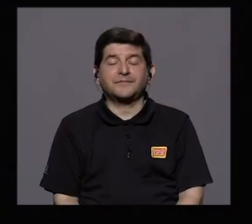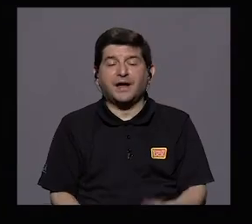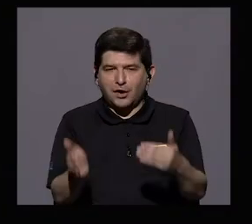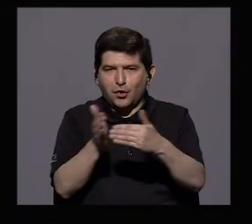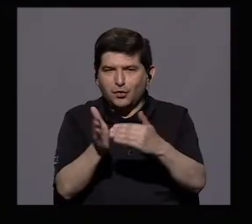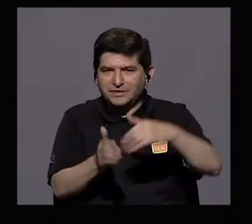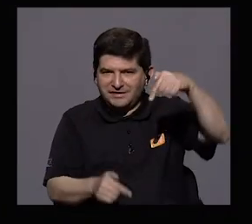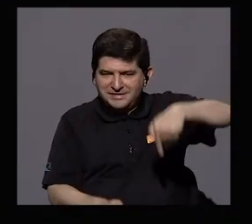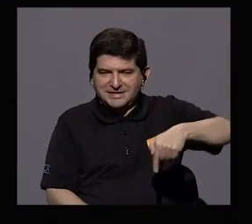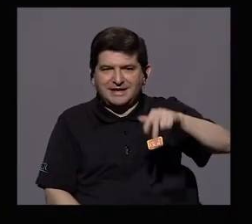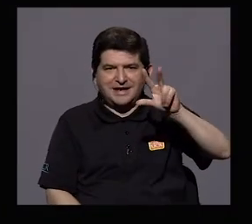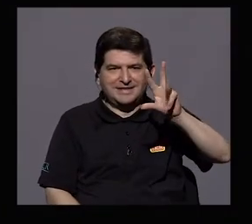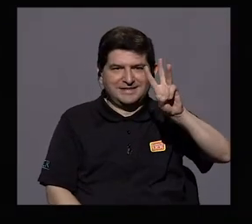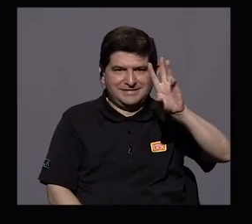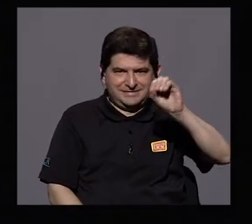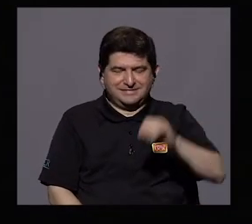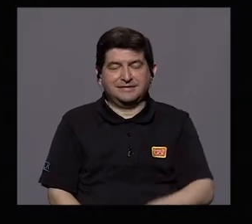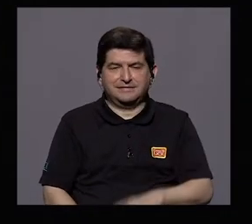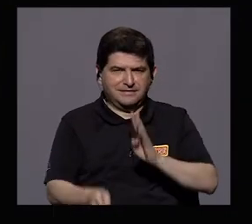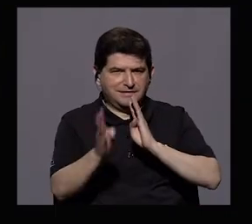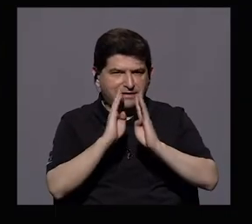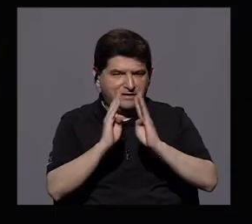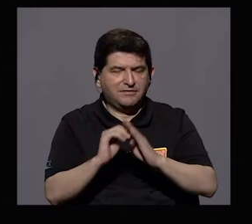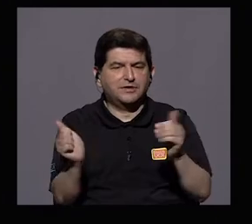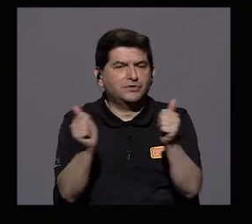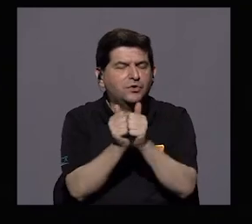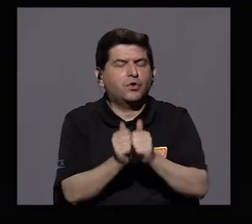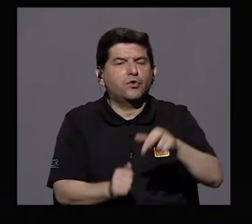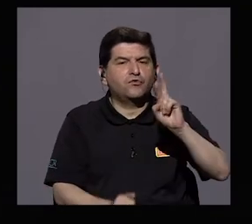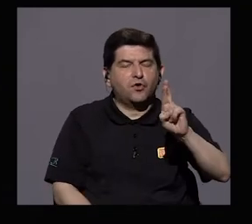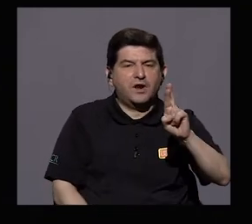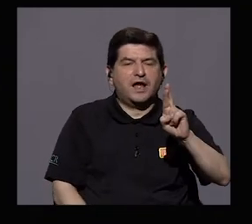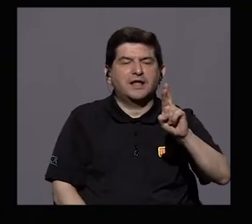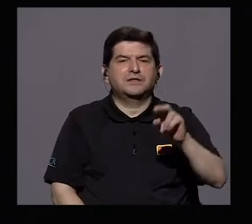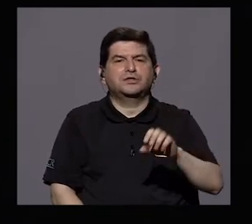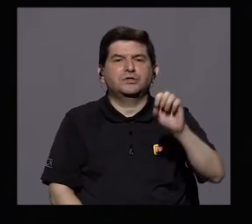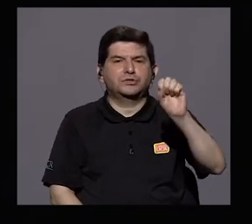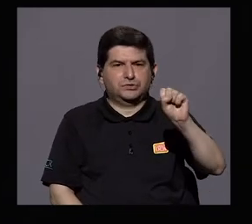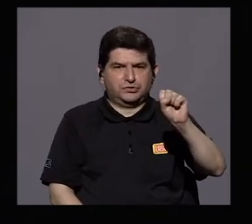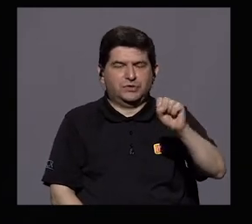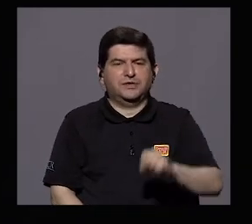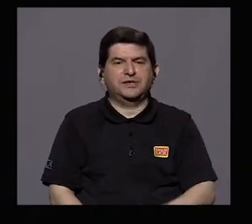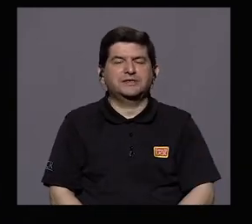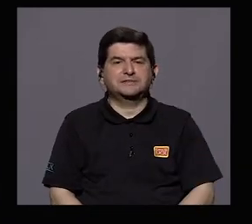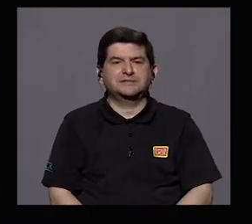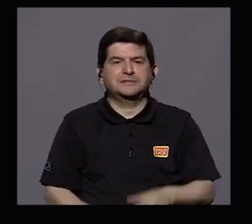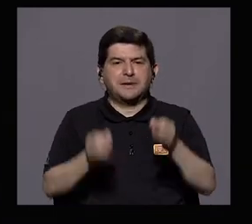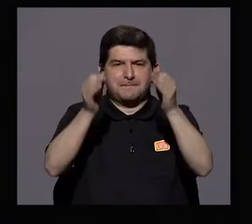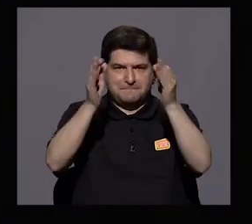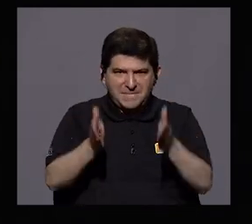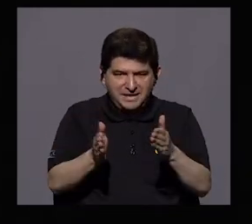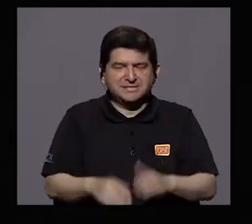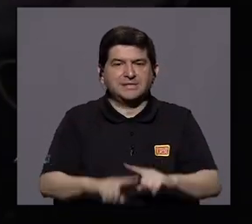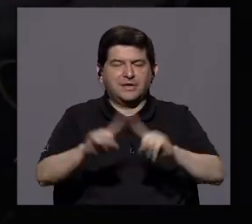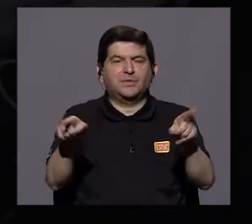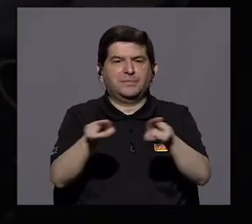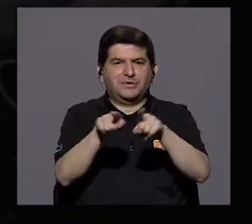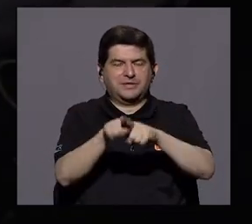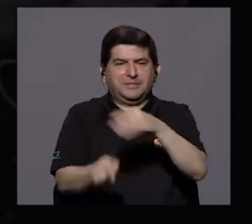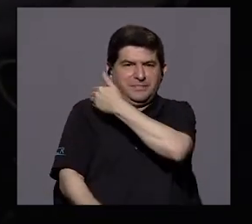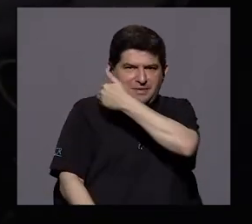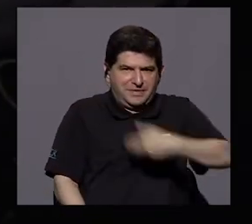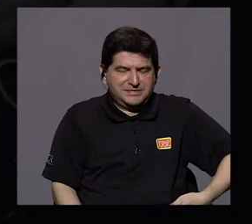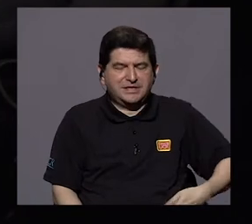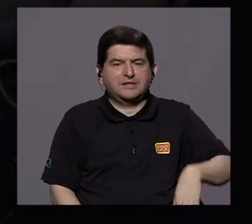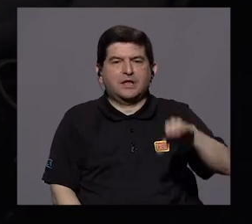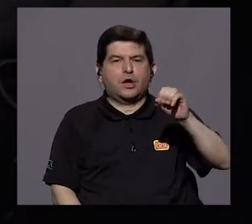Hola, estamos de regreso en 360. Estoy conversando con Román Solís Macaya, magistrado de la Corte Suprema de Justicia, pero también presidente